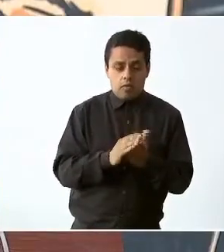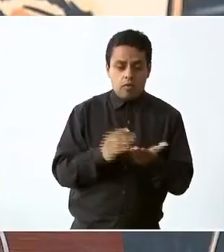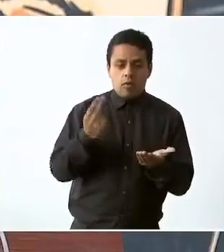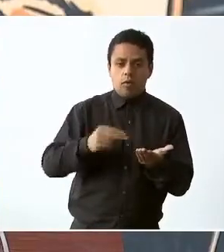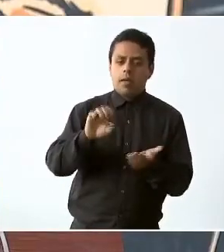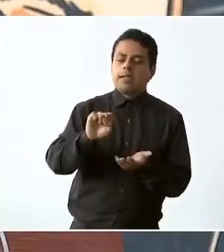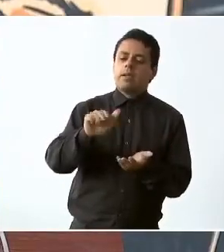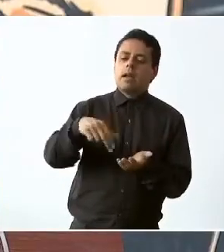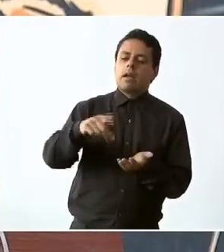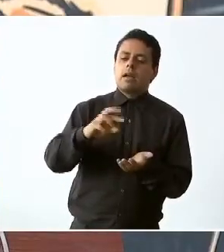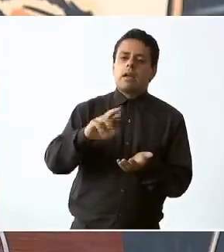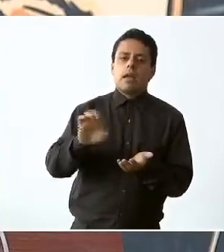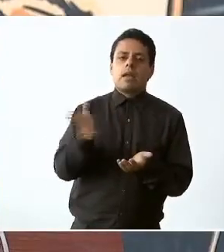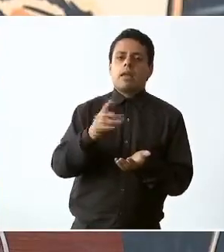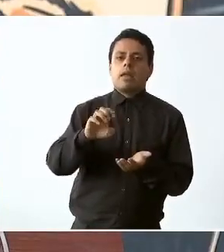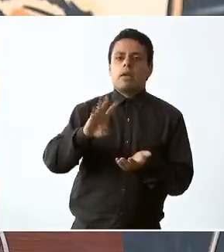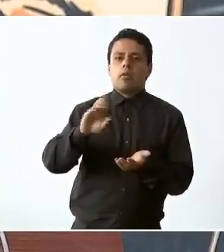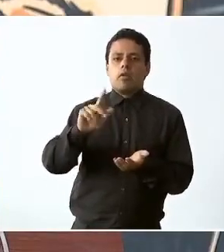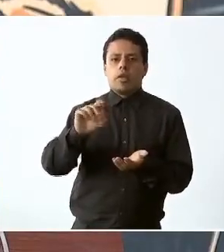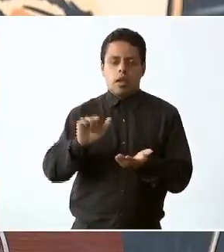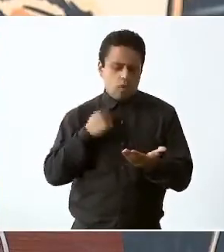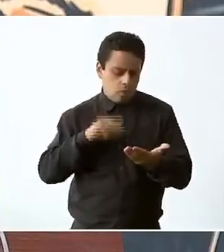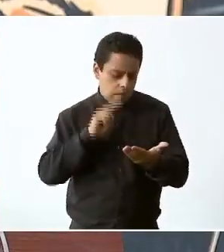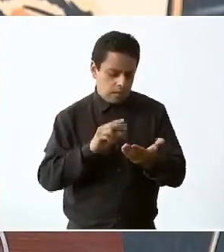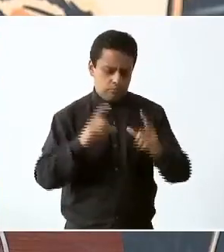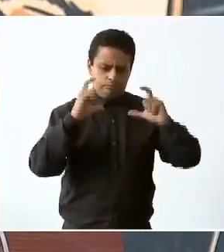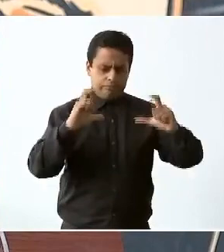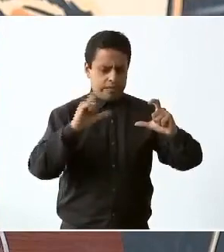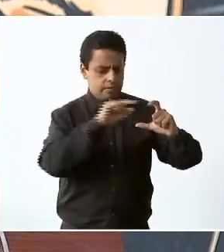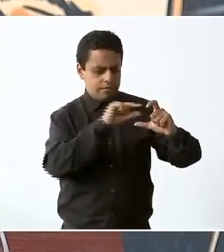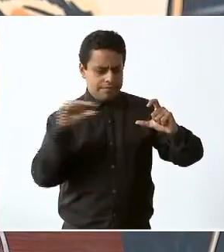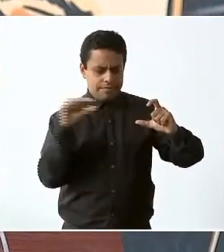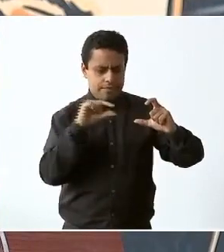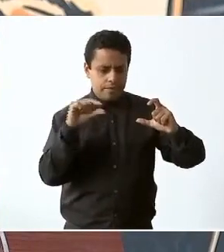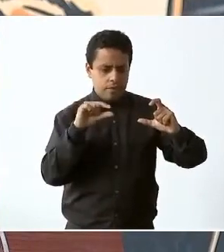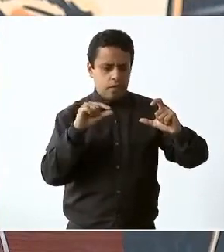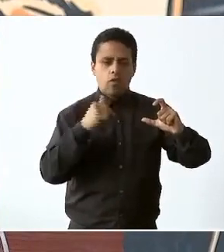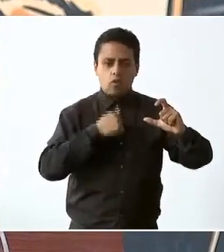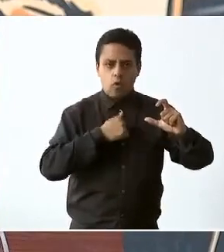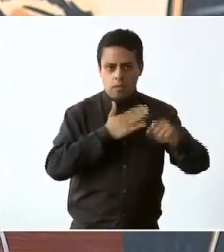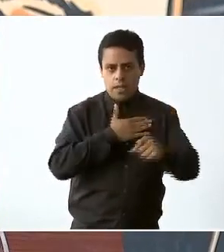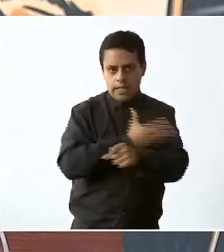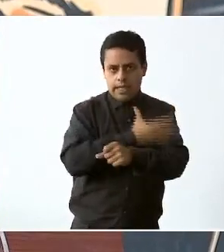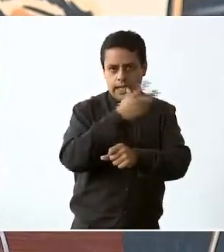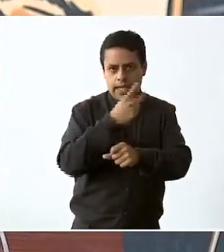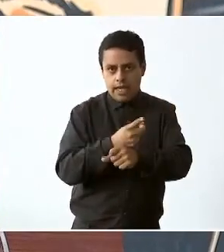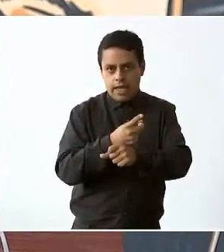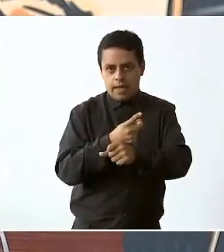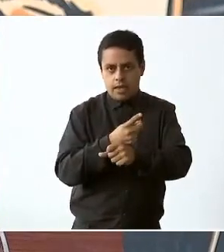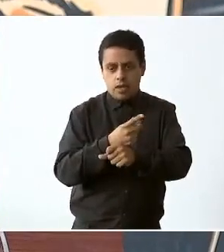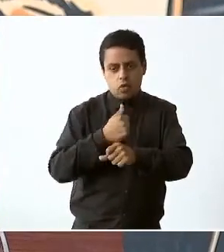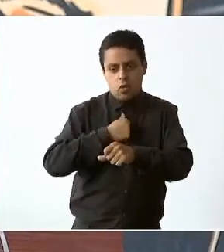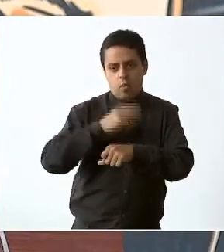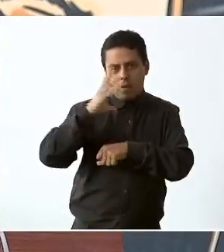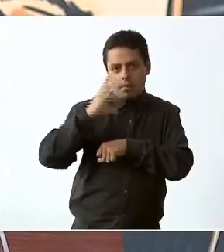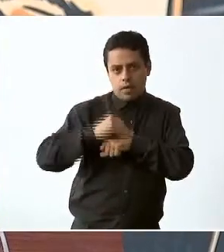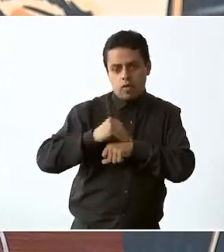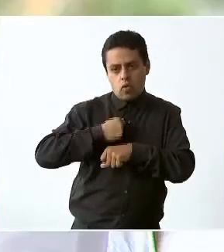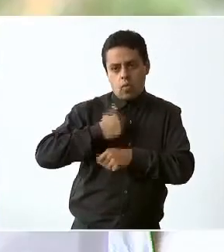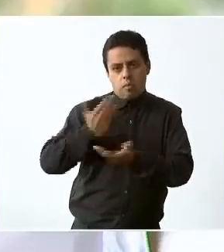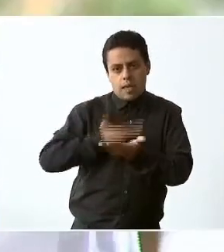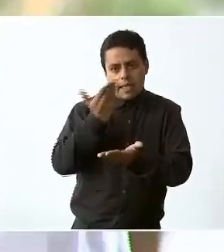unos versos entre paréntesis. En abono de mi sinceridad, séame permitido un